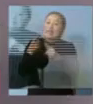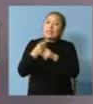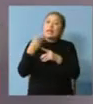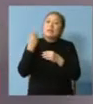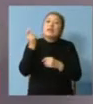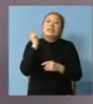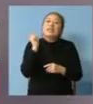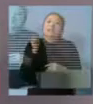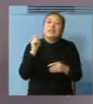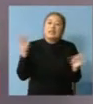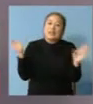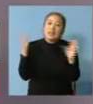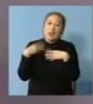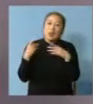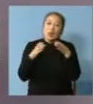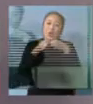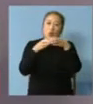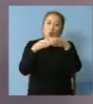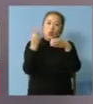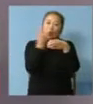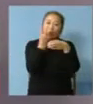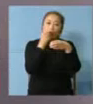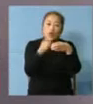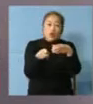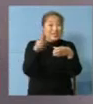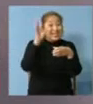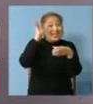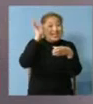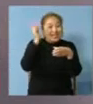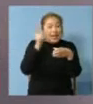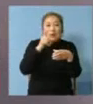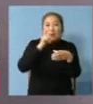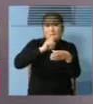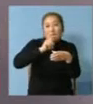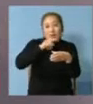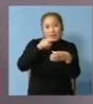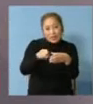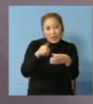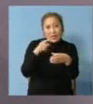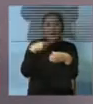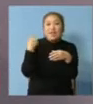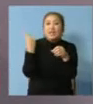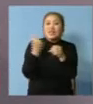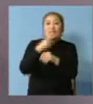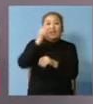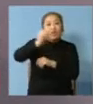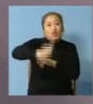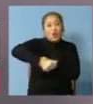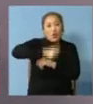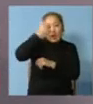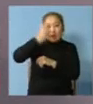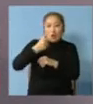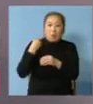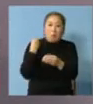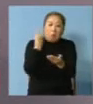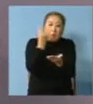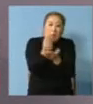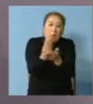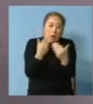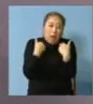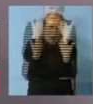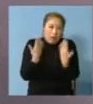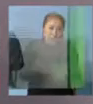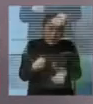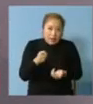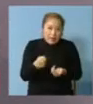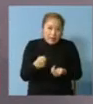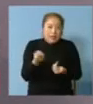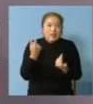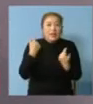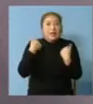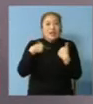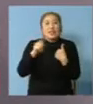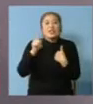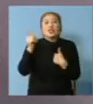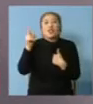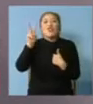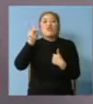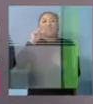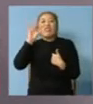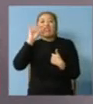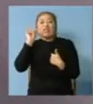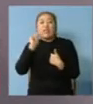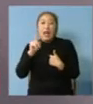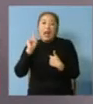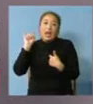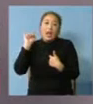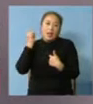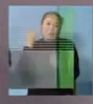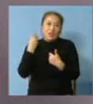lugar. Durán Barba dice, si él sabe perfectamente que no va a ganar, no se presenta, y en ese caso sería María Eugenia Vidal,